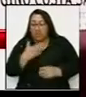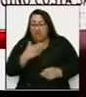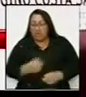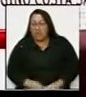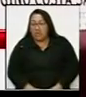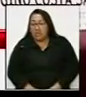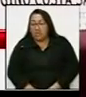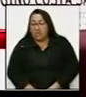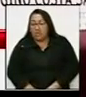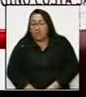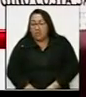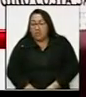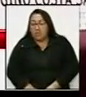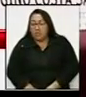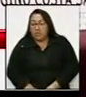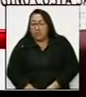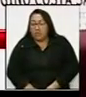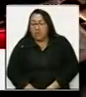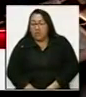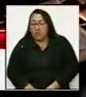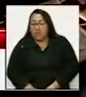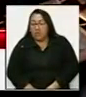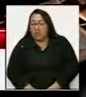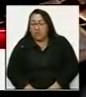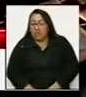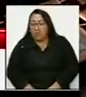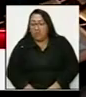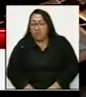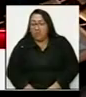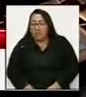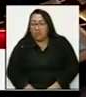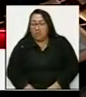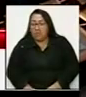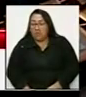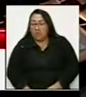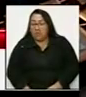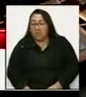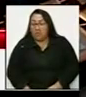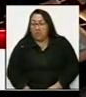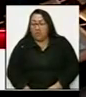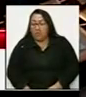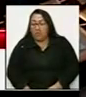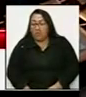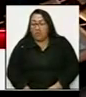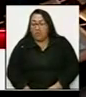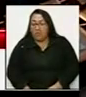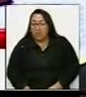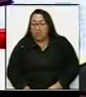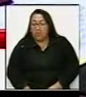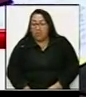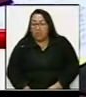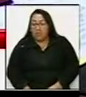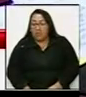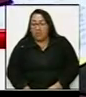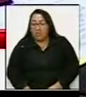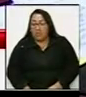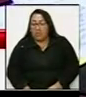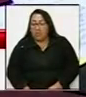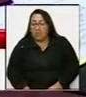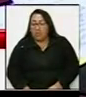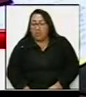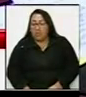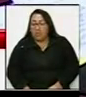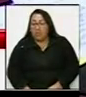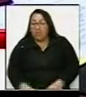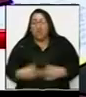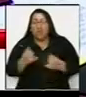es todo y muchas gracias. Gracias a usted, congresista Gino Costa. Vamos a dar cuenta de